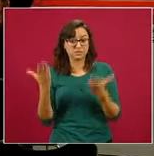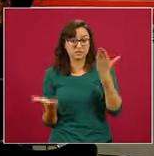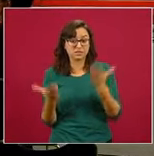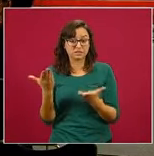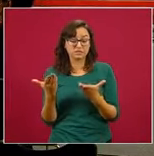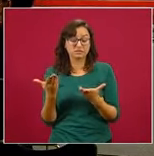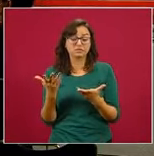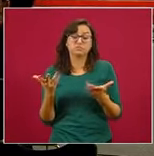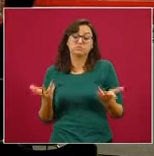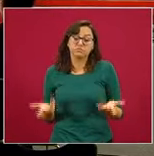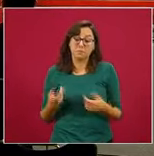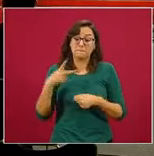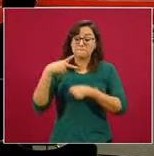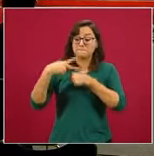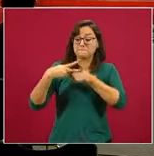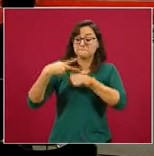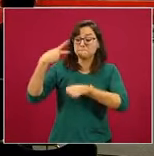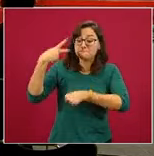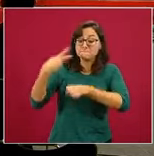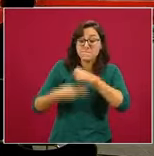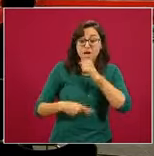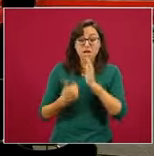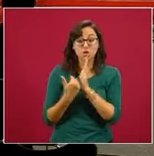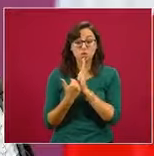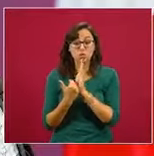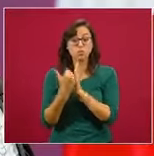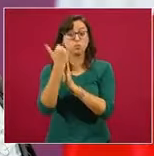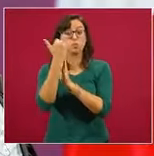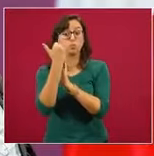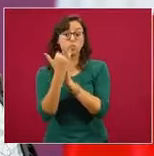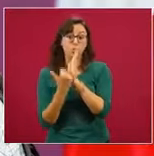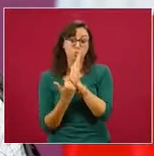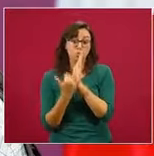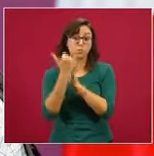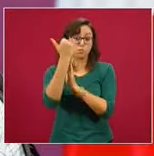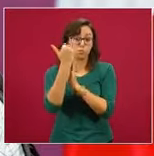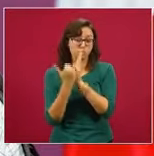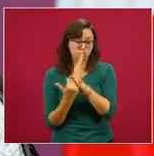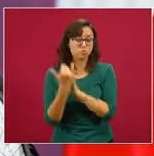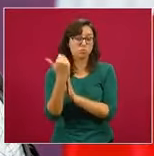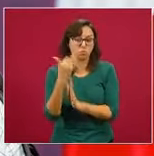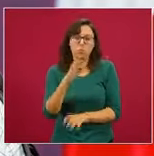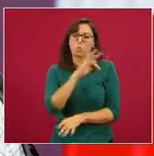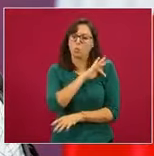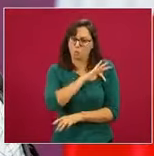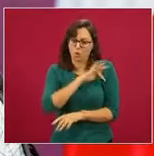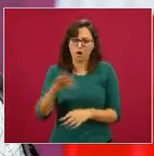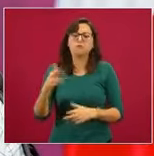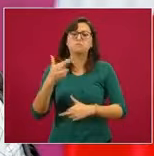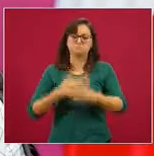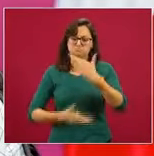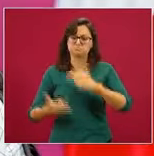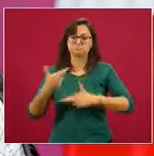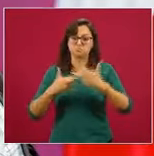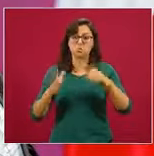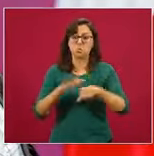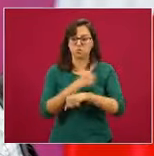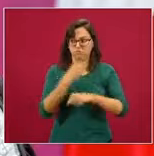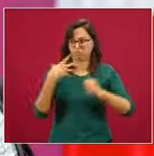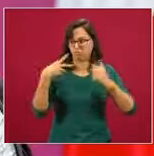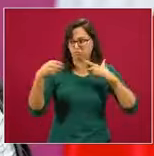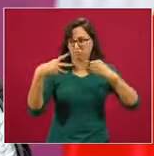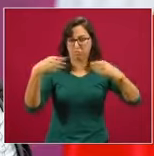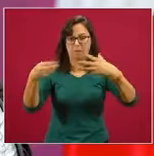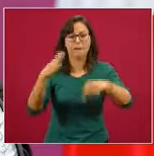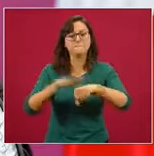dice, es ese riesgo potencial futuro de que se incremente la transmisión. Y esto